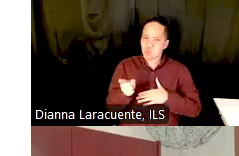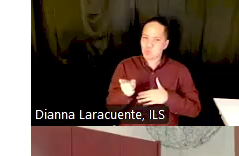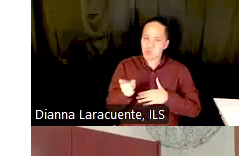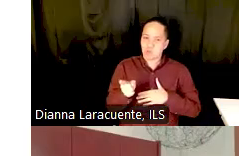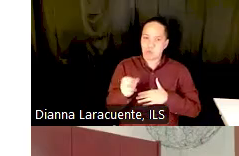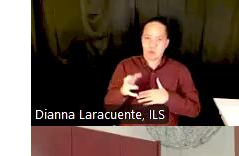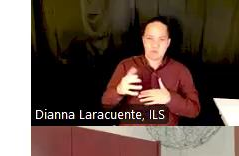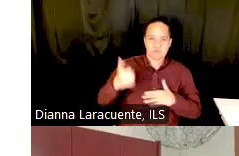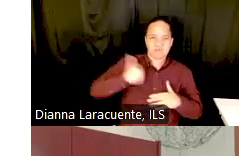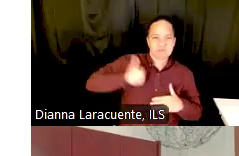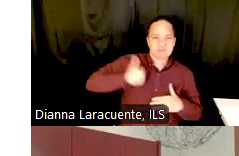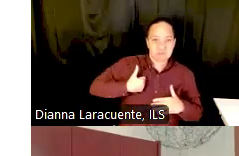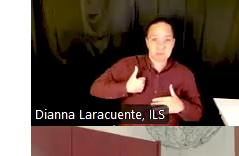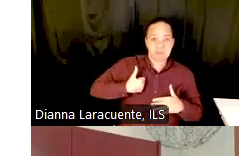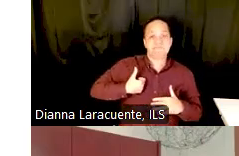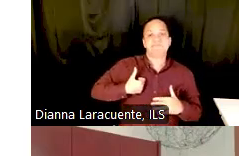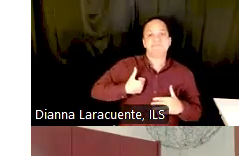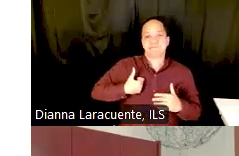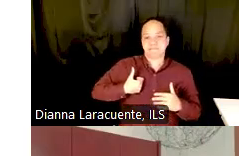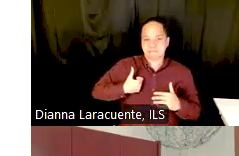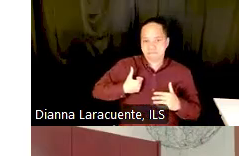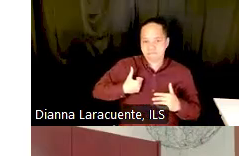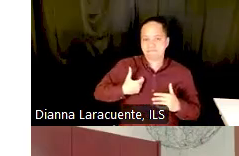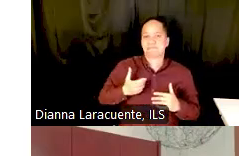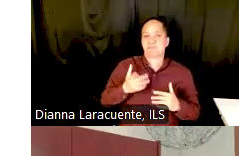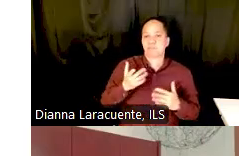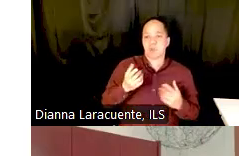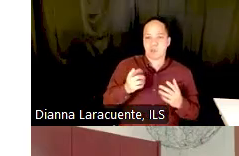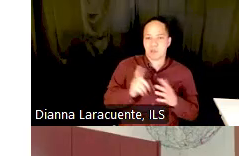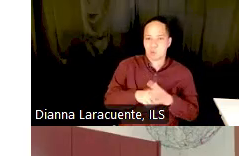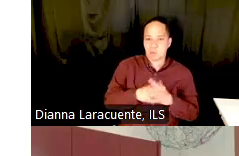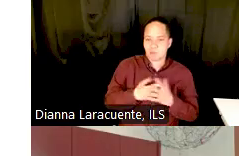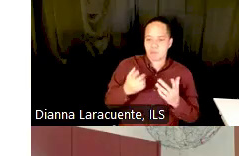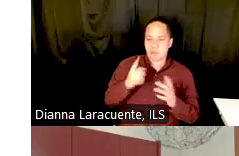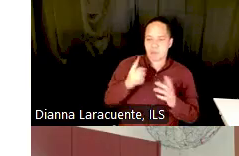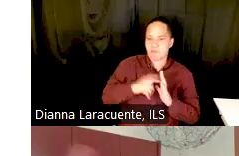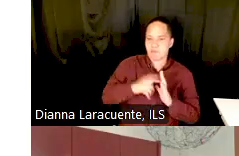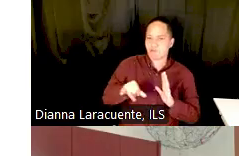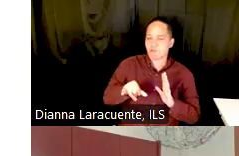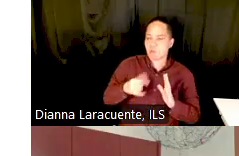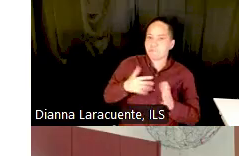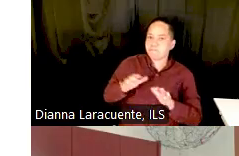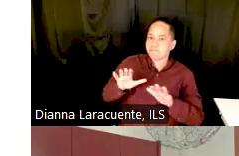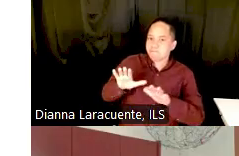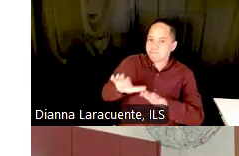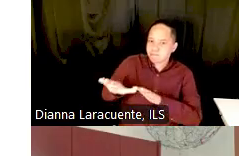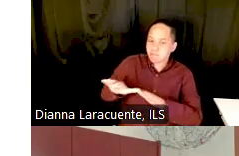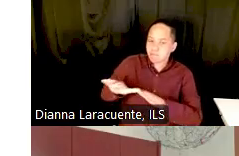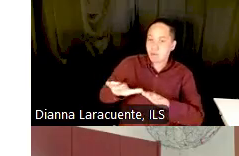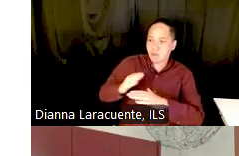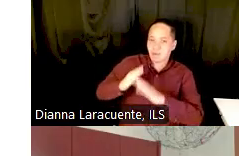violento. Pues entonces ahí empezar a calmar a la persona, cosa de evitar que escale a